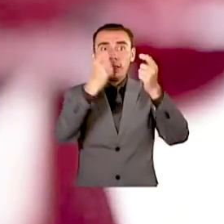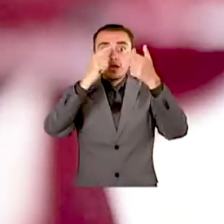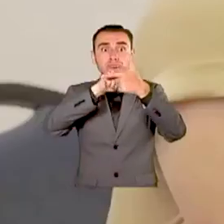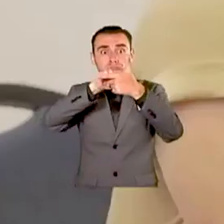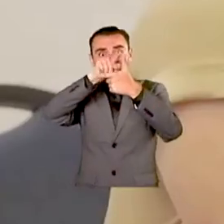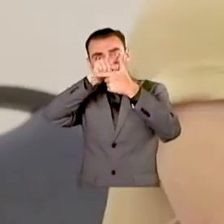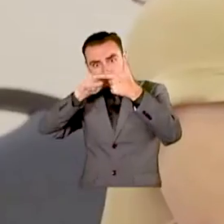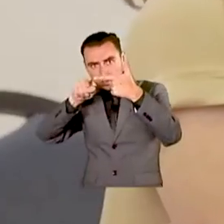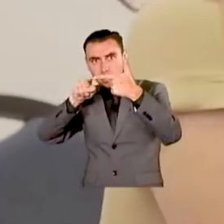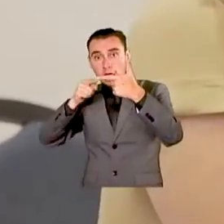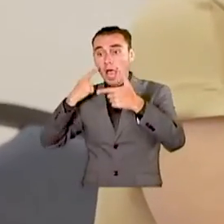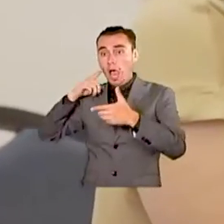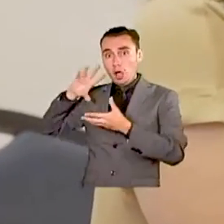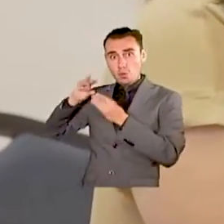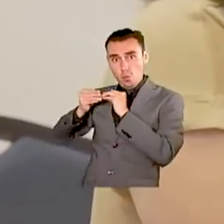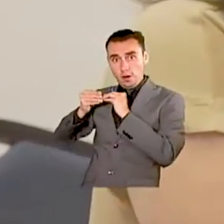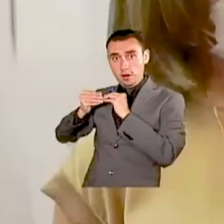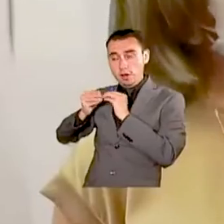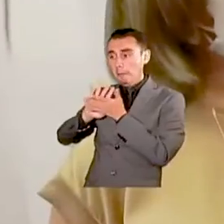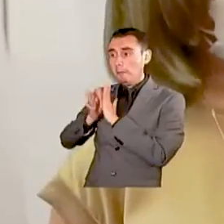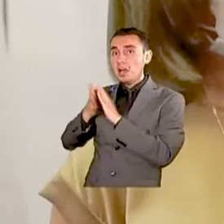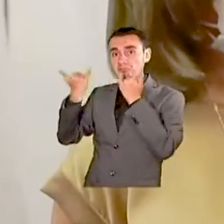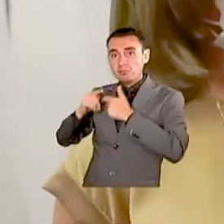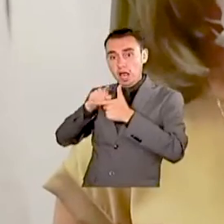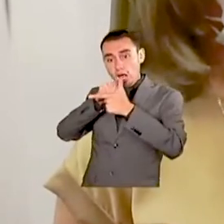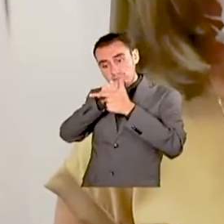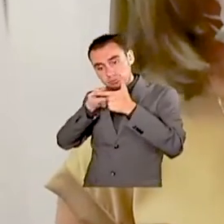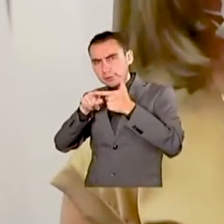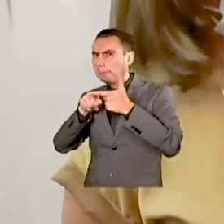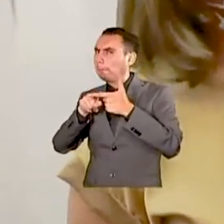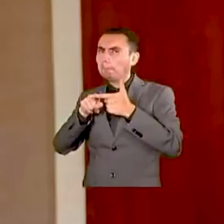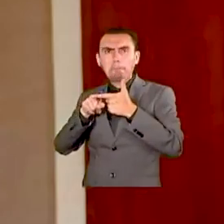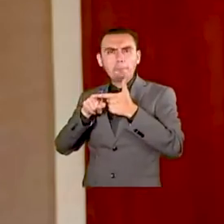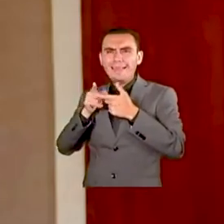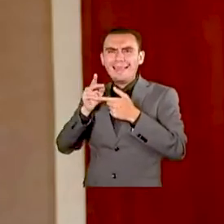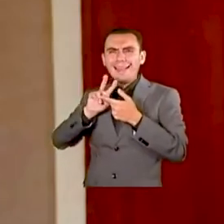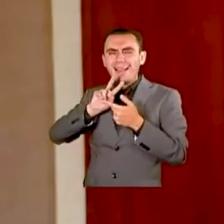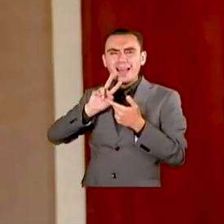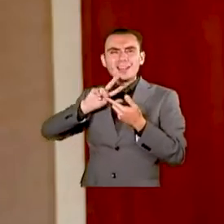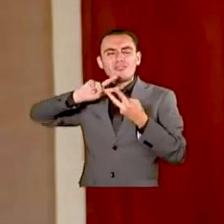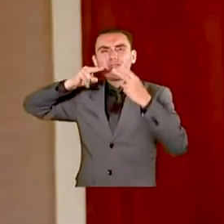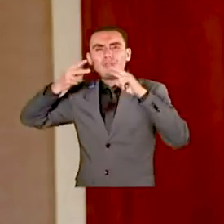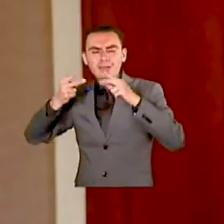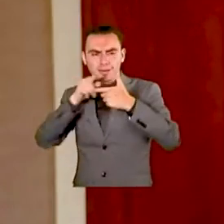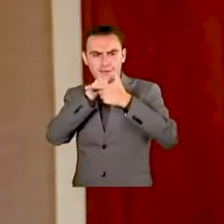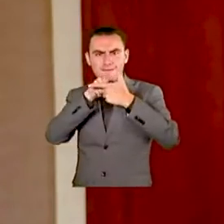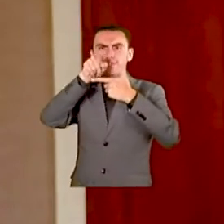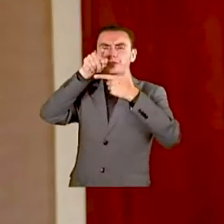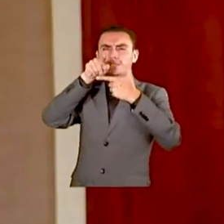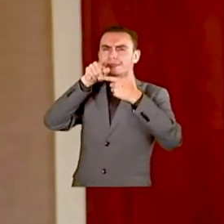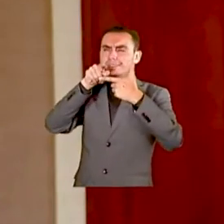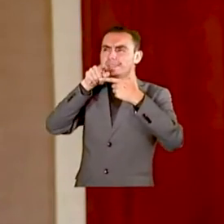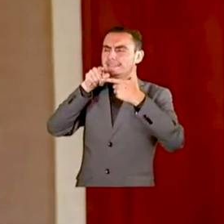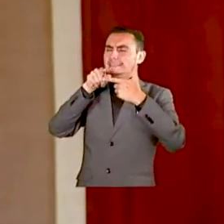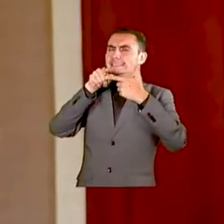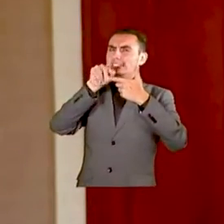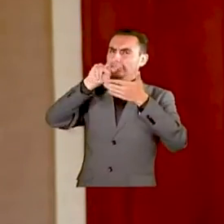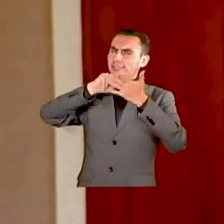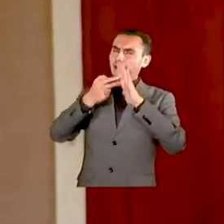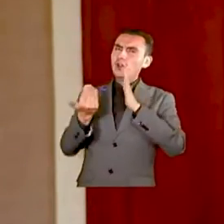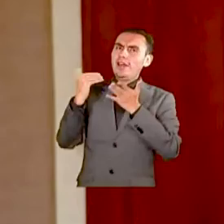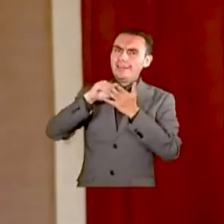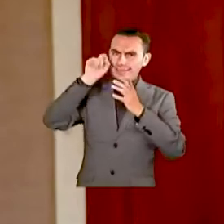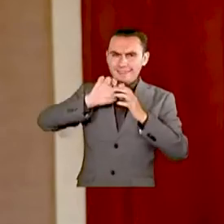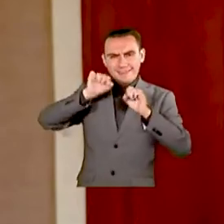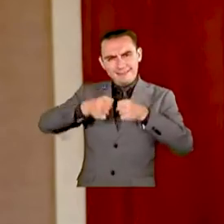con la firma del acuerdo de paz, sino que por el contrario ha subido. Eso significa que esos esfuerzos que ya se hicieron y esas alianzas tienen que